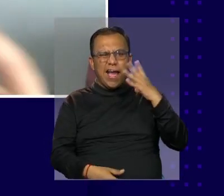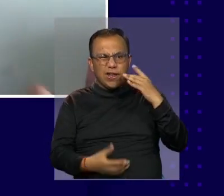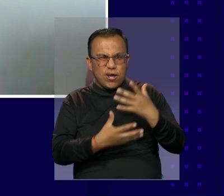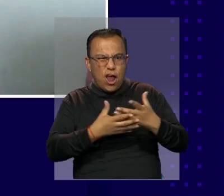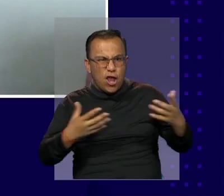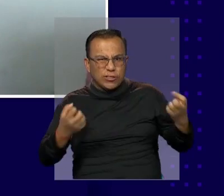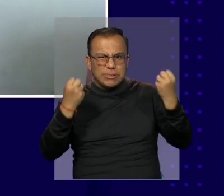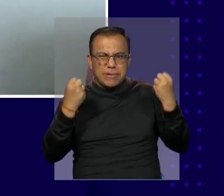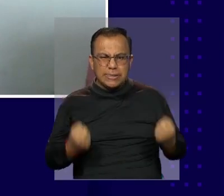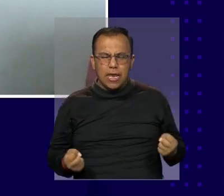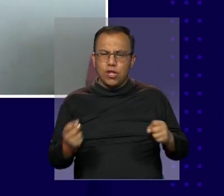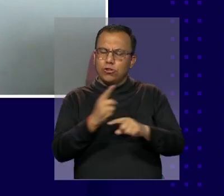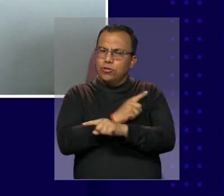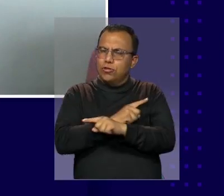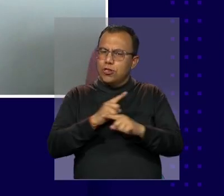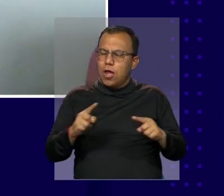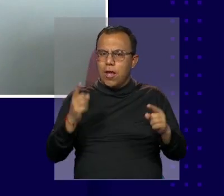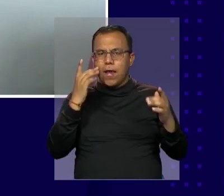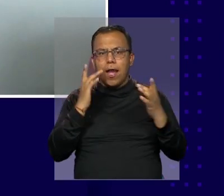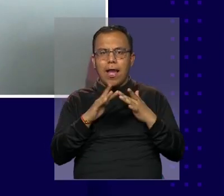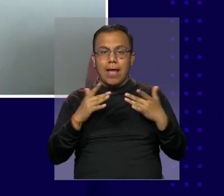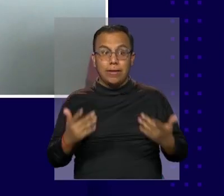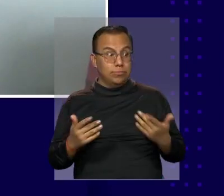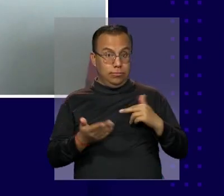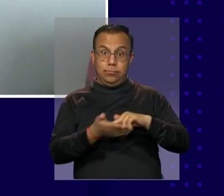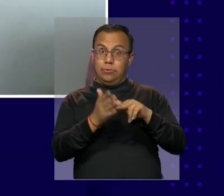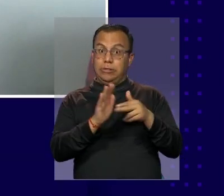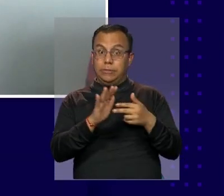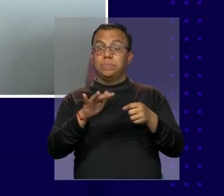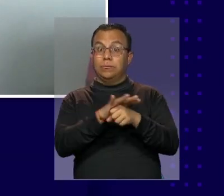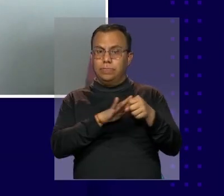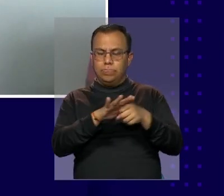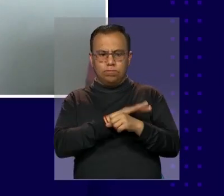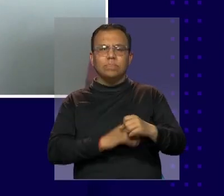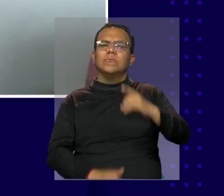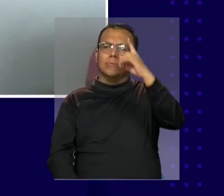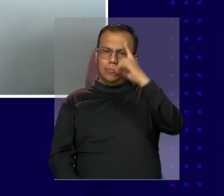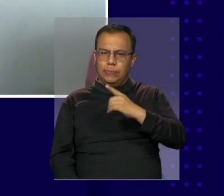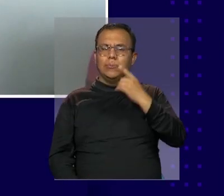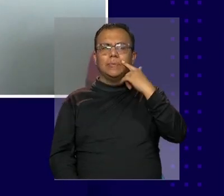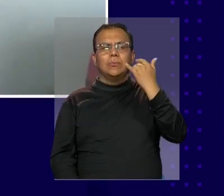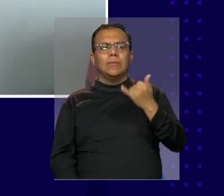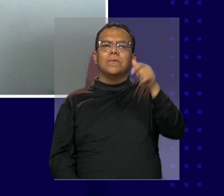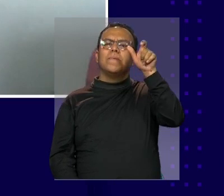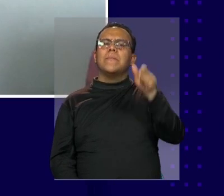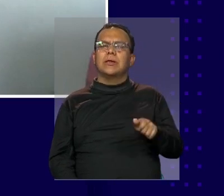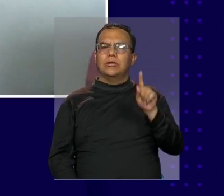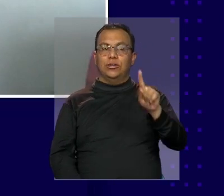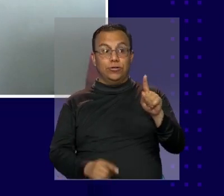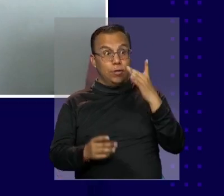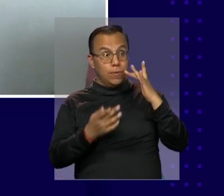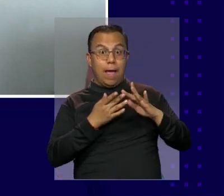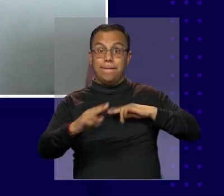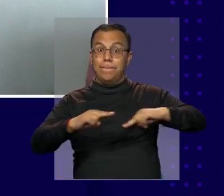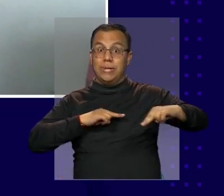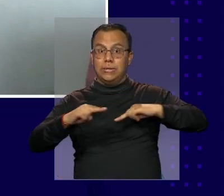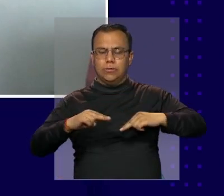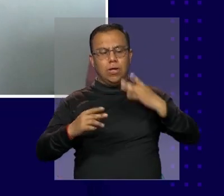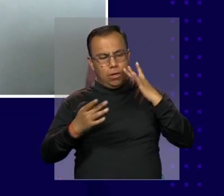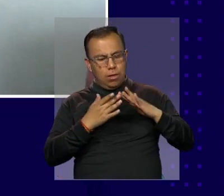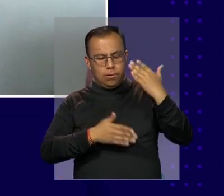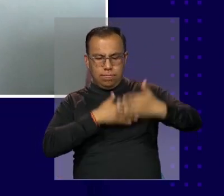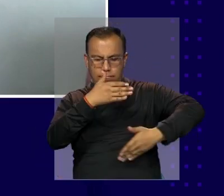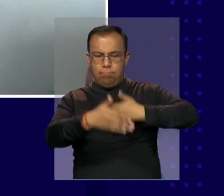de 3 grandes investigaciones. Estamos hablando es que tienen que elegir a una persona en su función administrativa, elegir